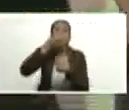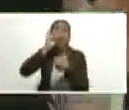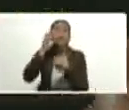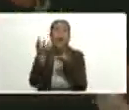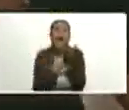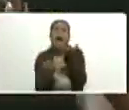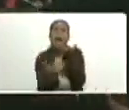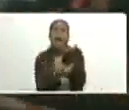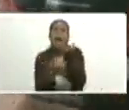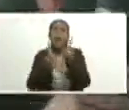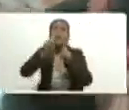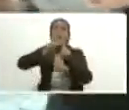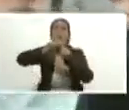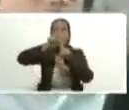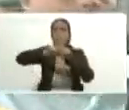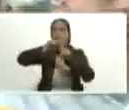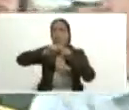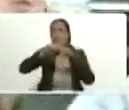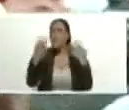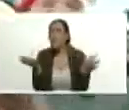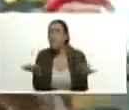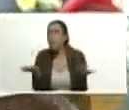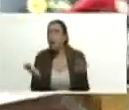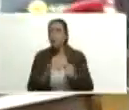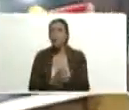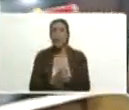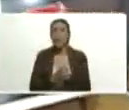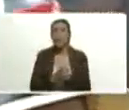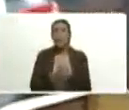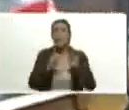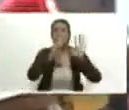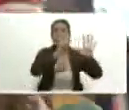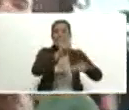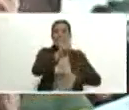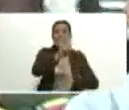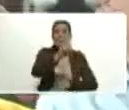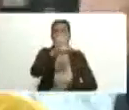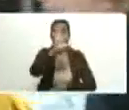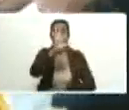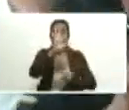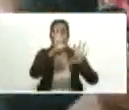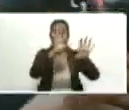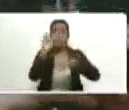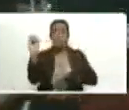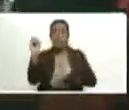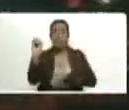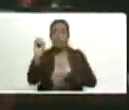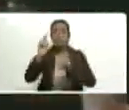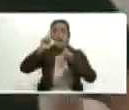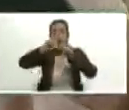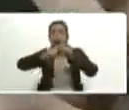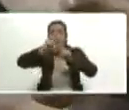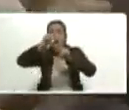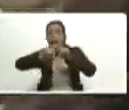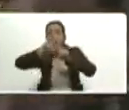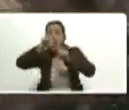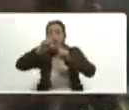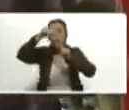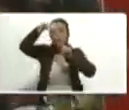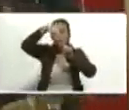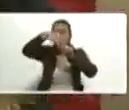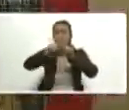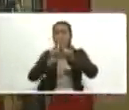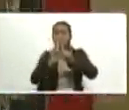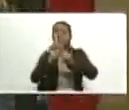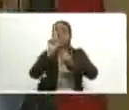calor? Nosotros entramos a una taza de 180 grados y luego desciende porque estamos ingresando un